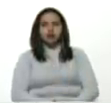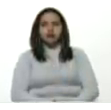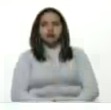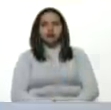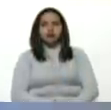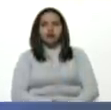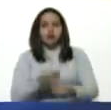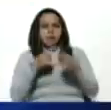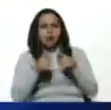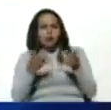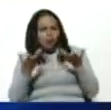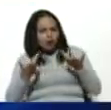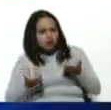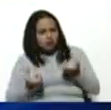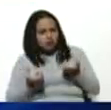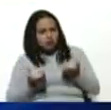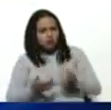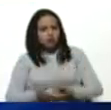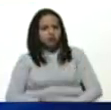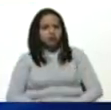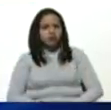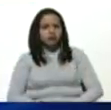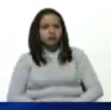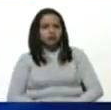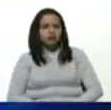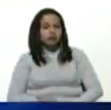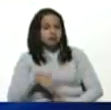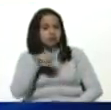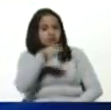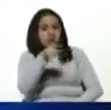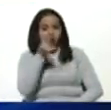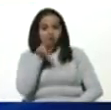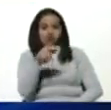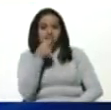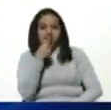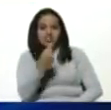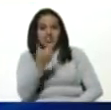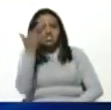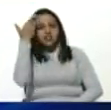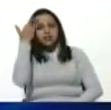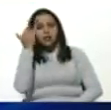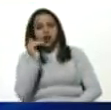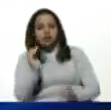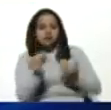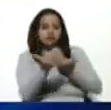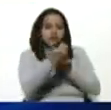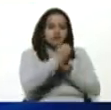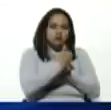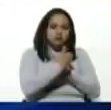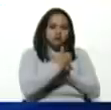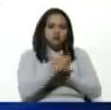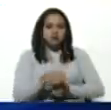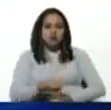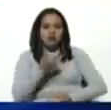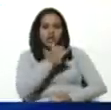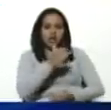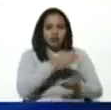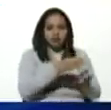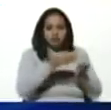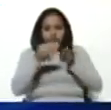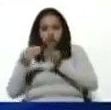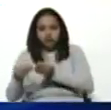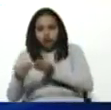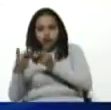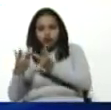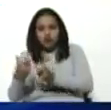¿Pero cuántos? Ellos nunca lo dicen porque sabemos que están ocultando y hay un subregistro que